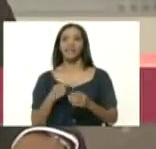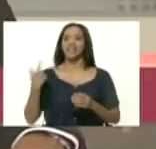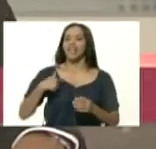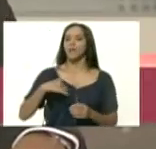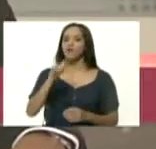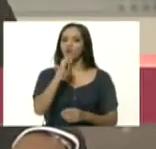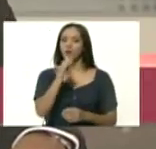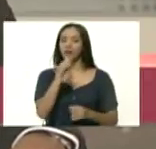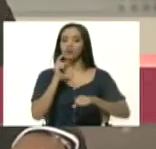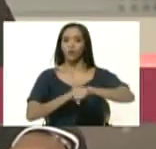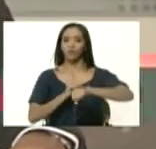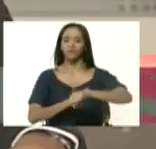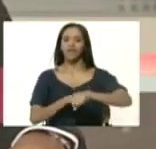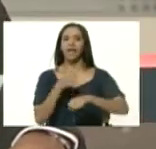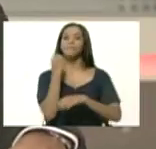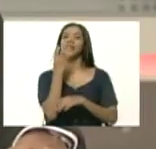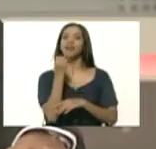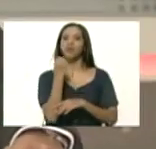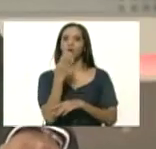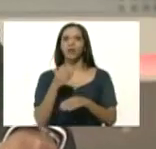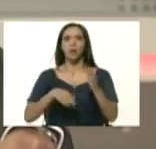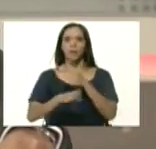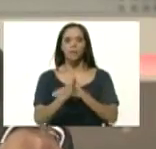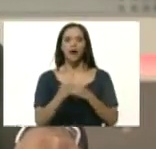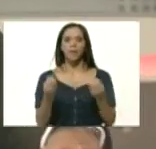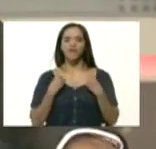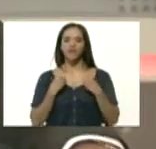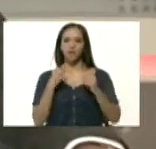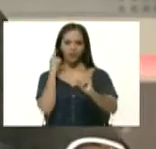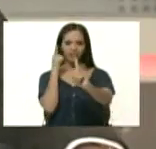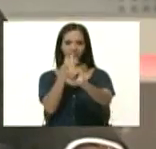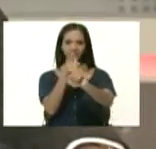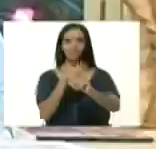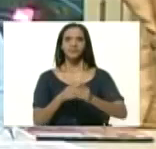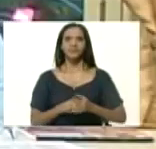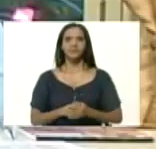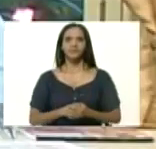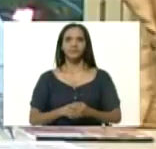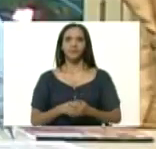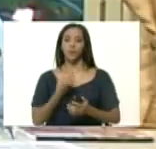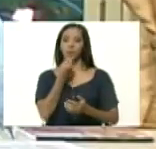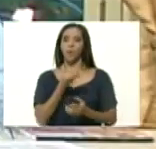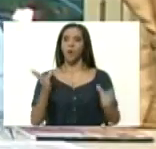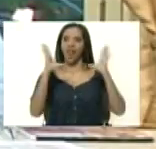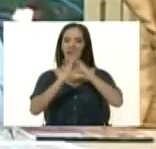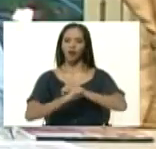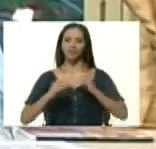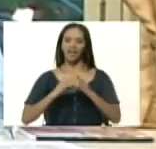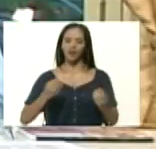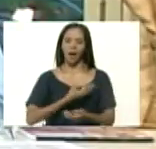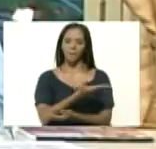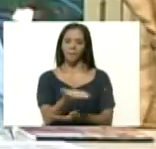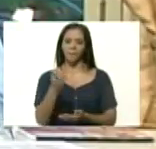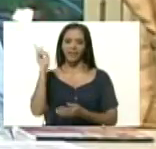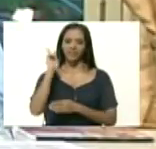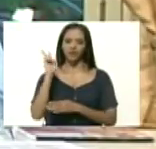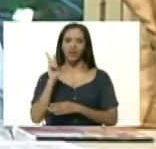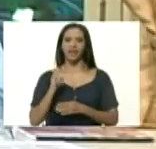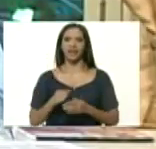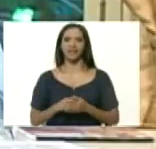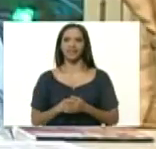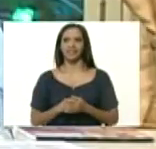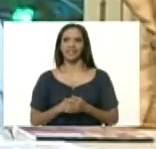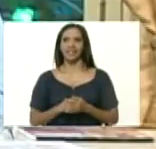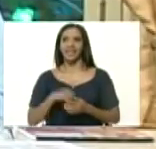información de última hora en el Palacio de Miraflores. Vamos en vivo y en directo. Buenas noches a toda Venezuela.